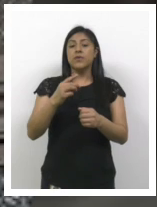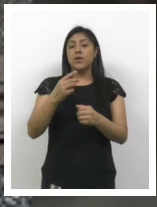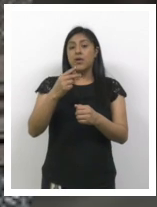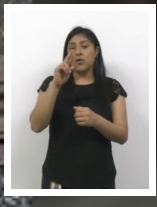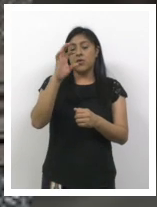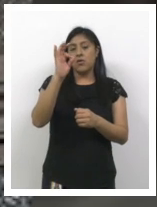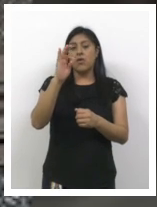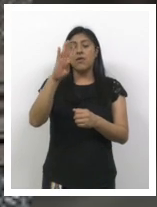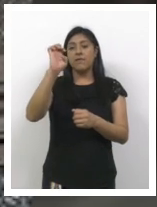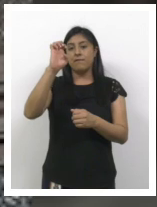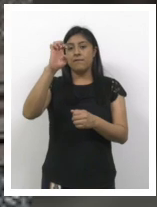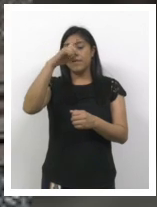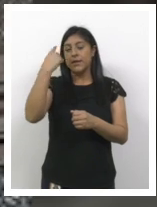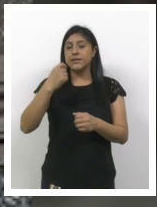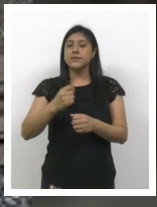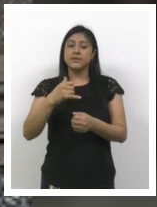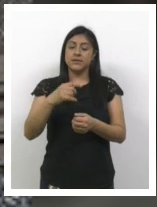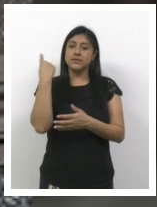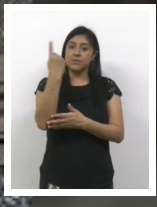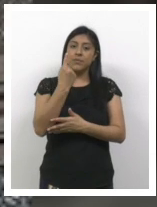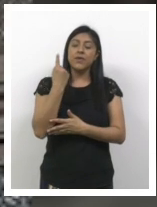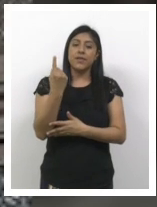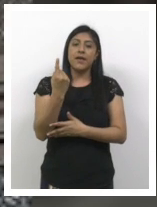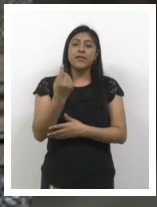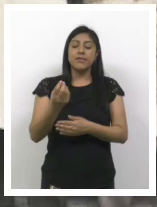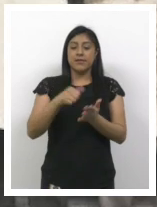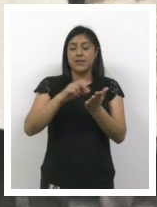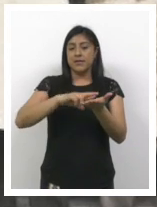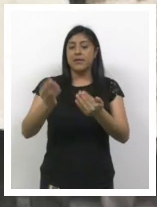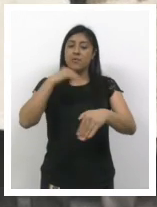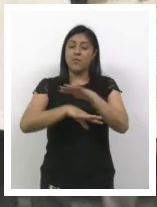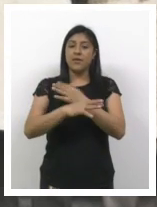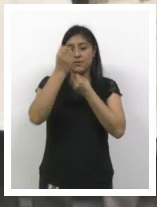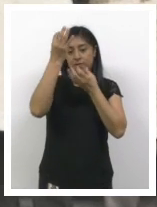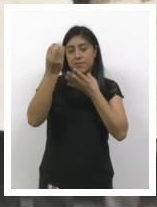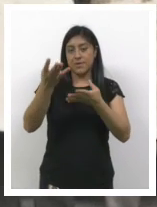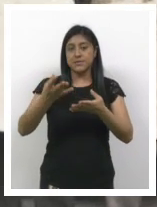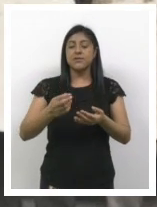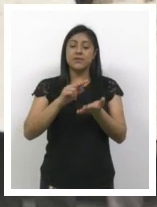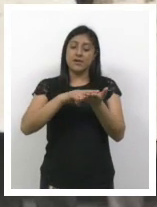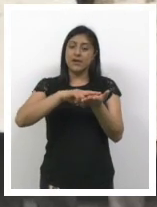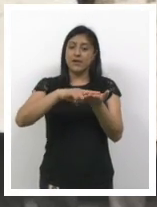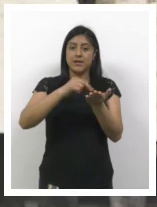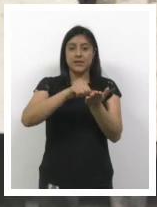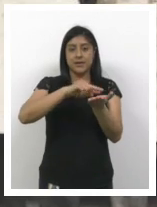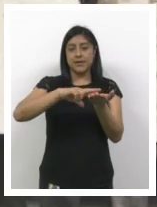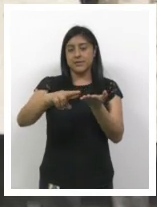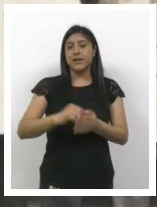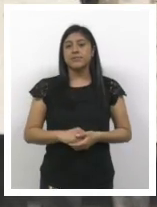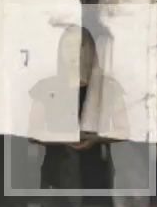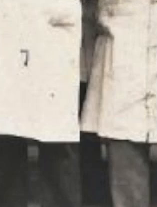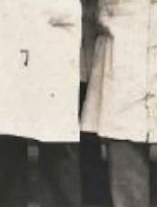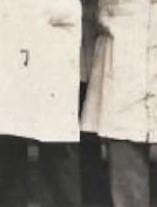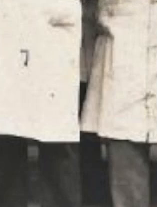francés de aquella época. El médico Rodolfo Robles es uno de los guatemaltecos a los que el Registro Nacional de las Personas, RENAP, le resguarda